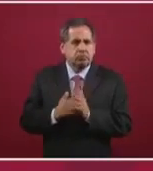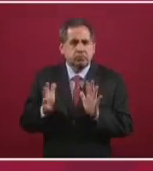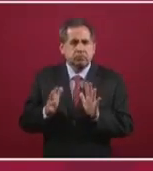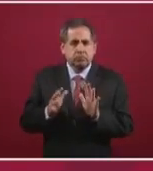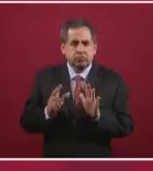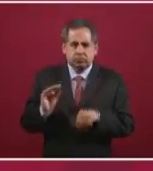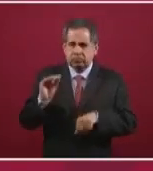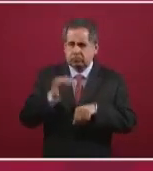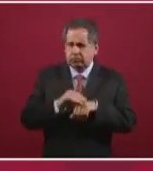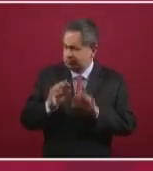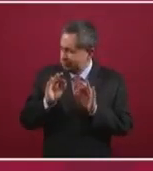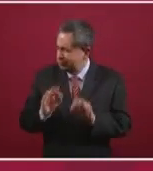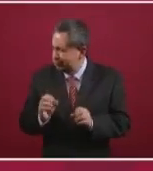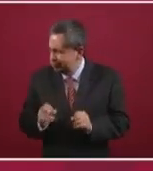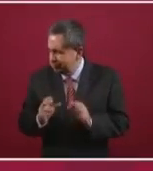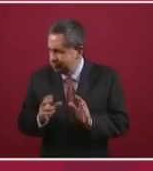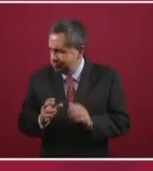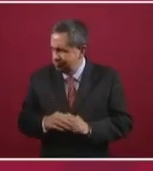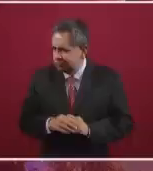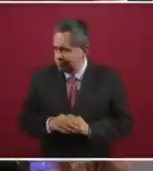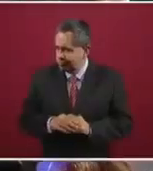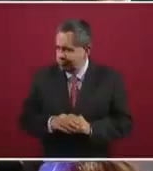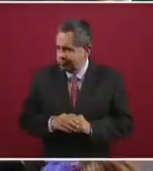para ser exactos.